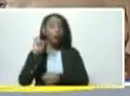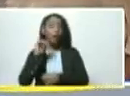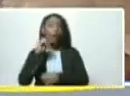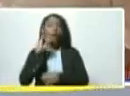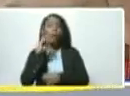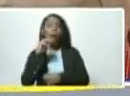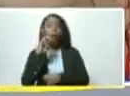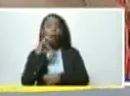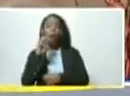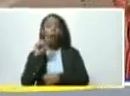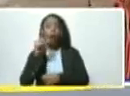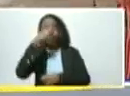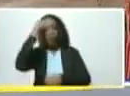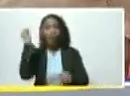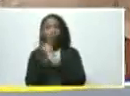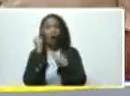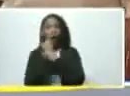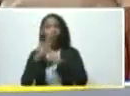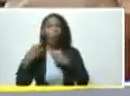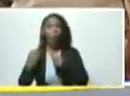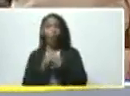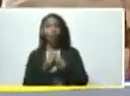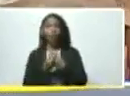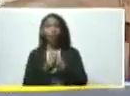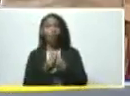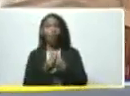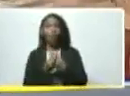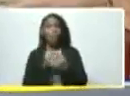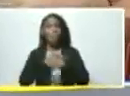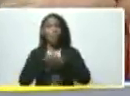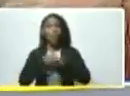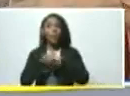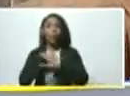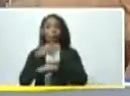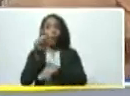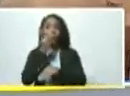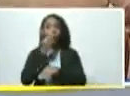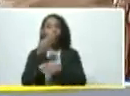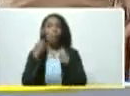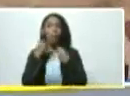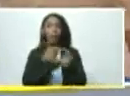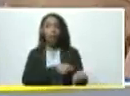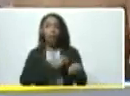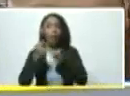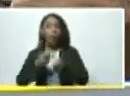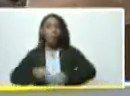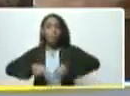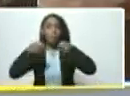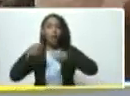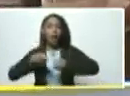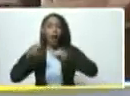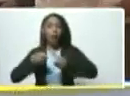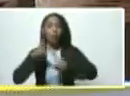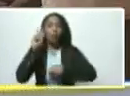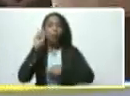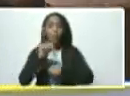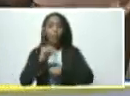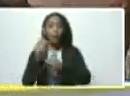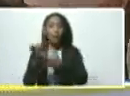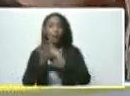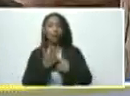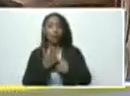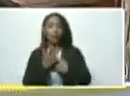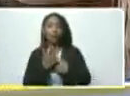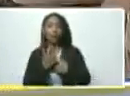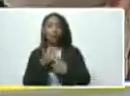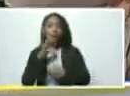está trabajando junto al Ministerio de Alimentación para llevar los mercados, y también recibe la